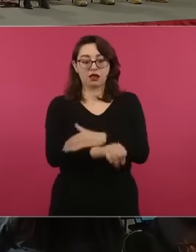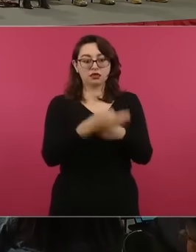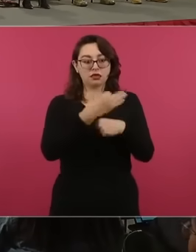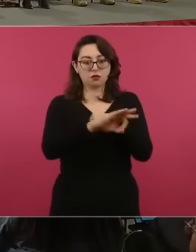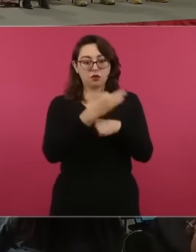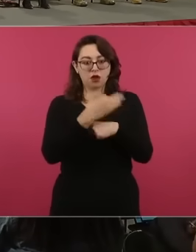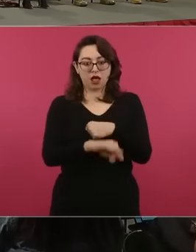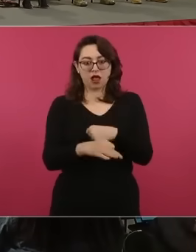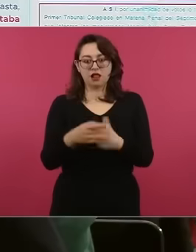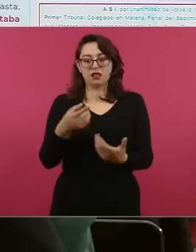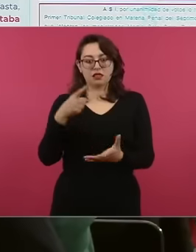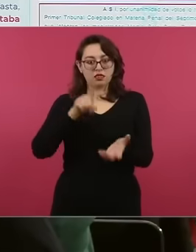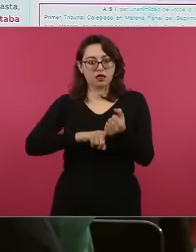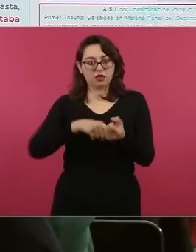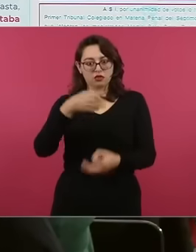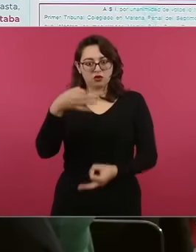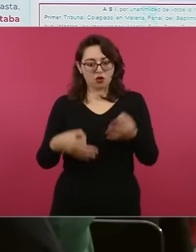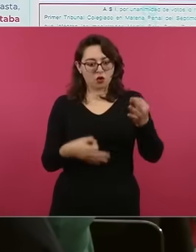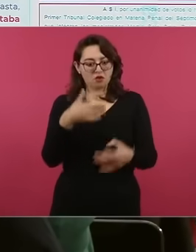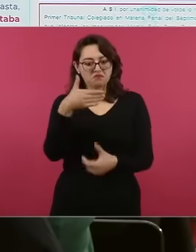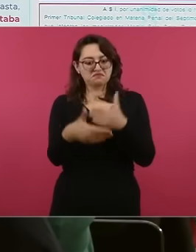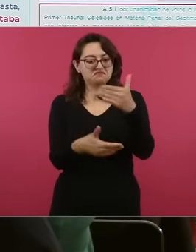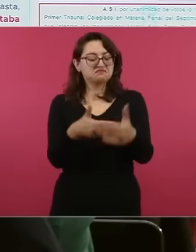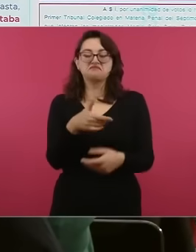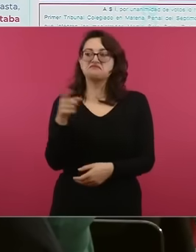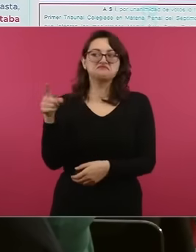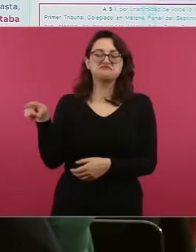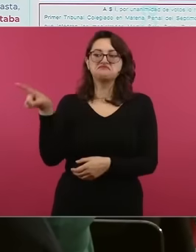adelante tenemos